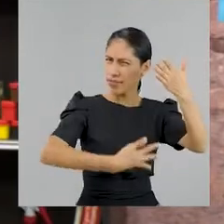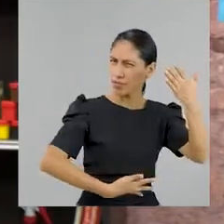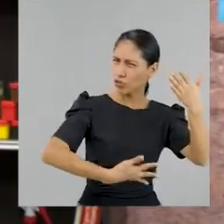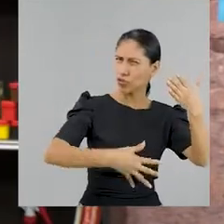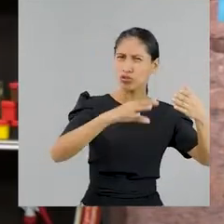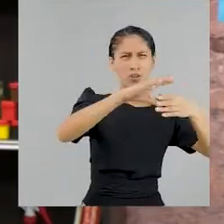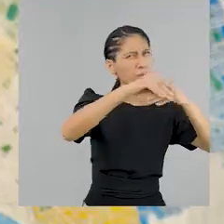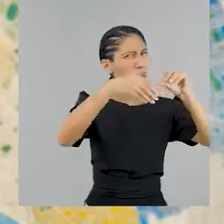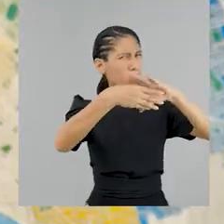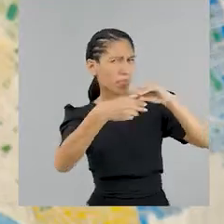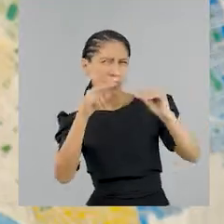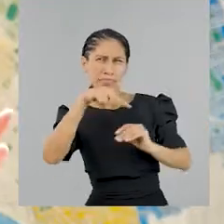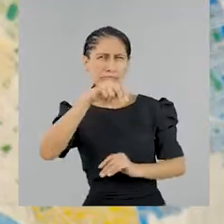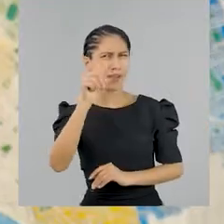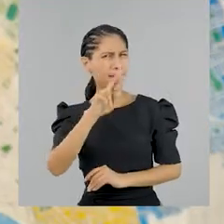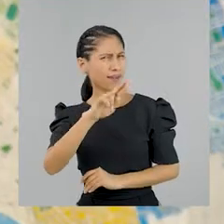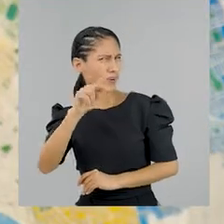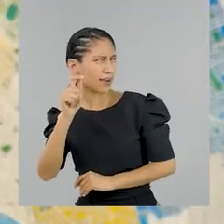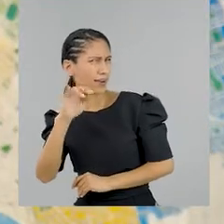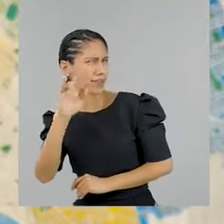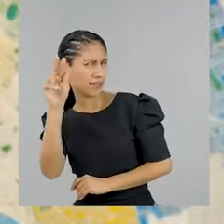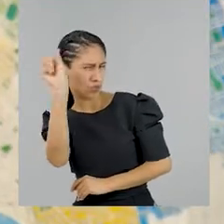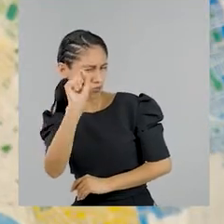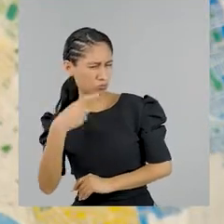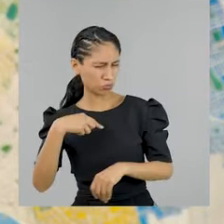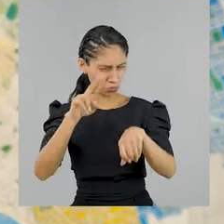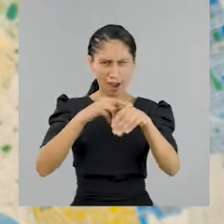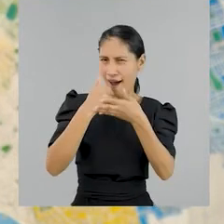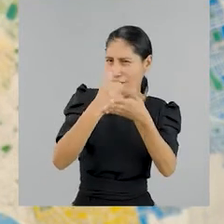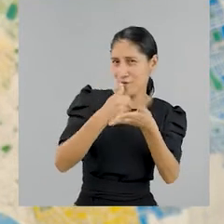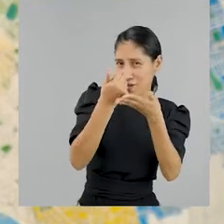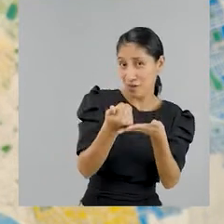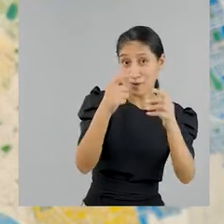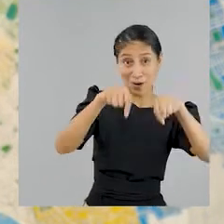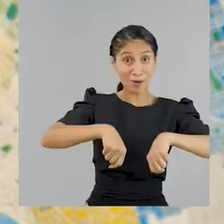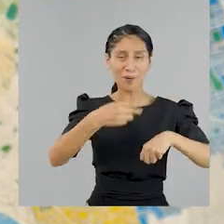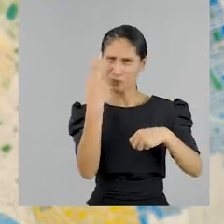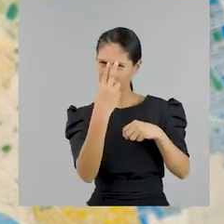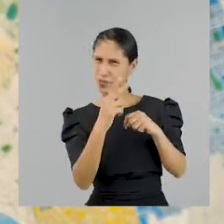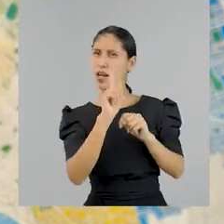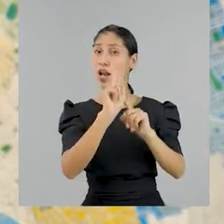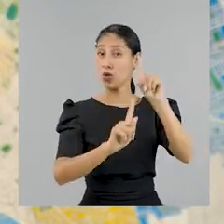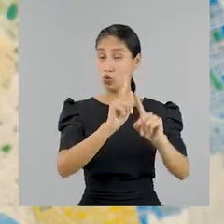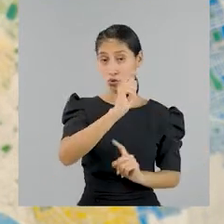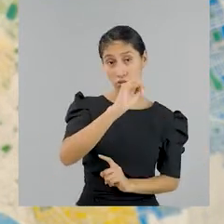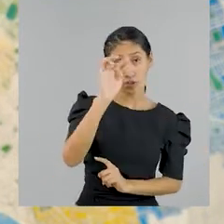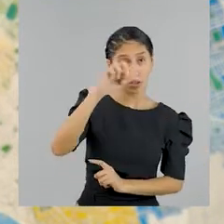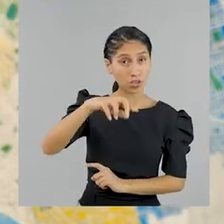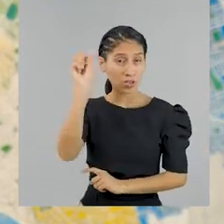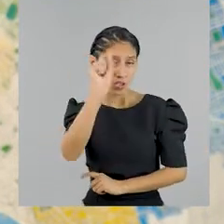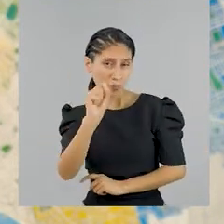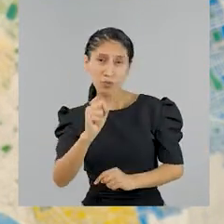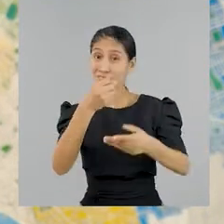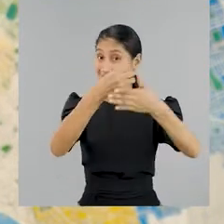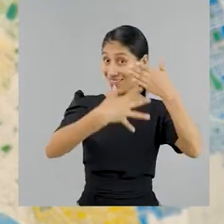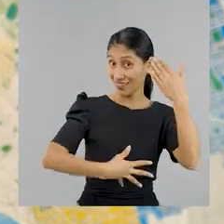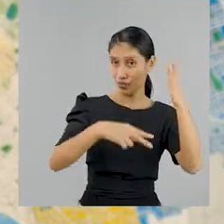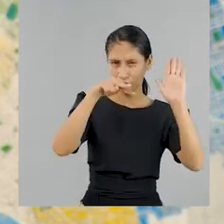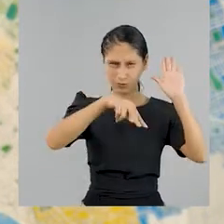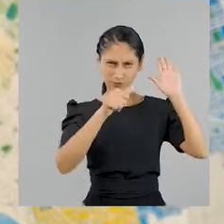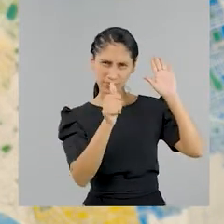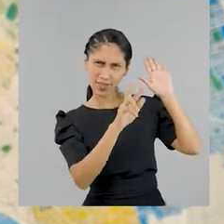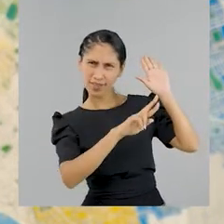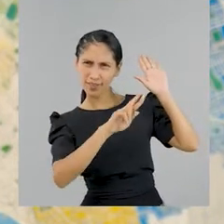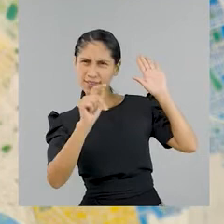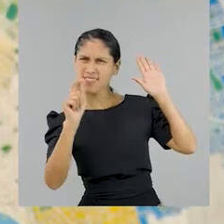textos narrativos. Encantado de ayudarlos, así que empecemos viendo algunos tipos de textos narrativos. Ustedes me ayudan, por favor.